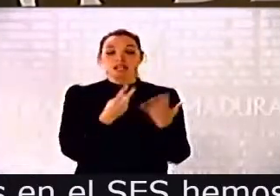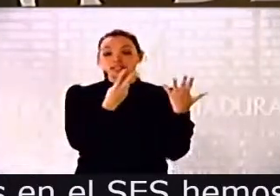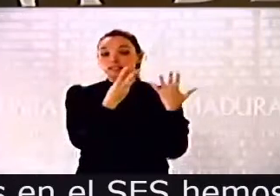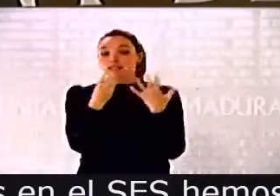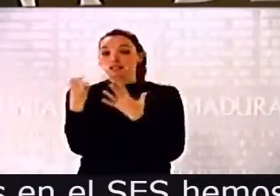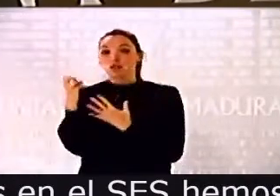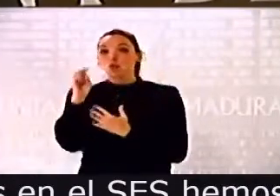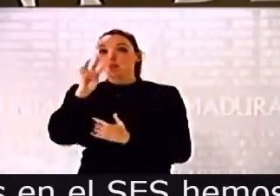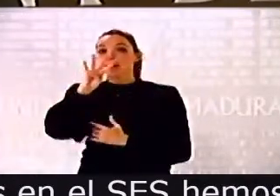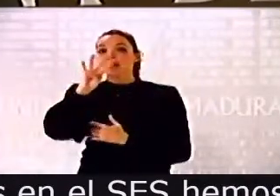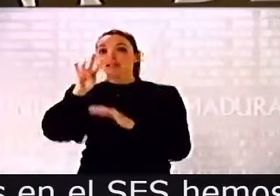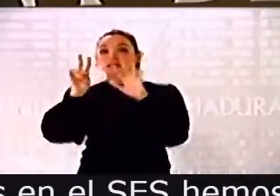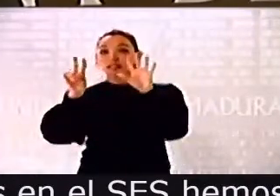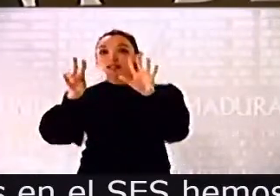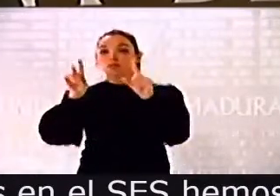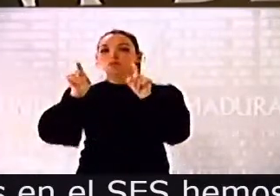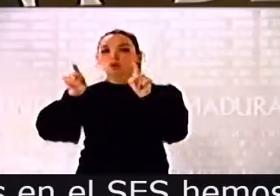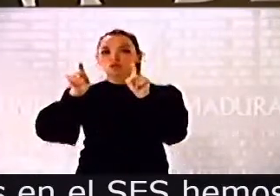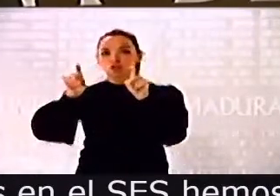747 docentes,